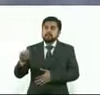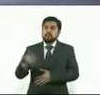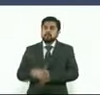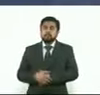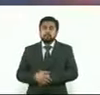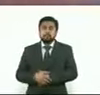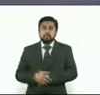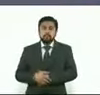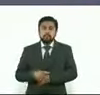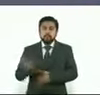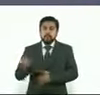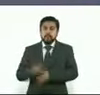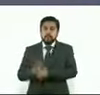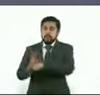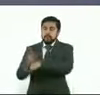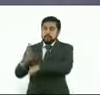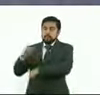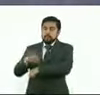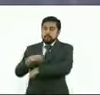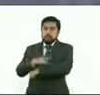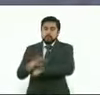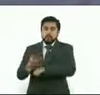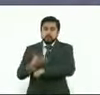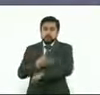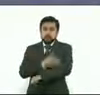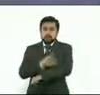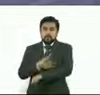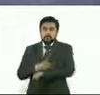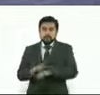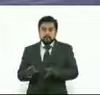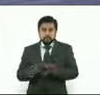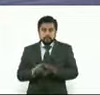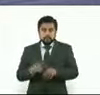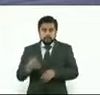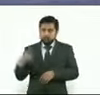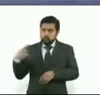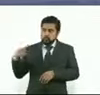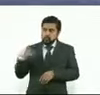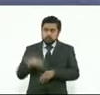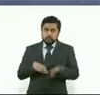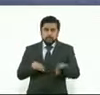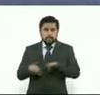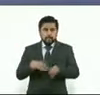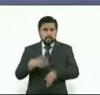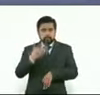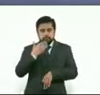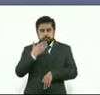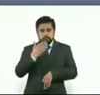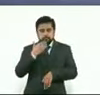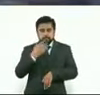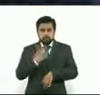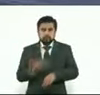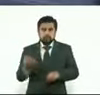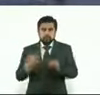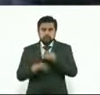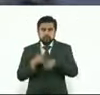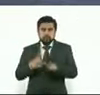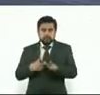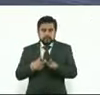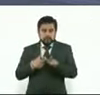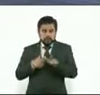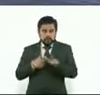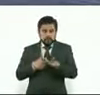el Monumento a la Revolución. Igual a todos nuestros compañeros que han hecho un trabajo espléndido para seguir todo el recorrido